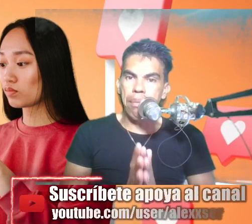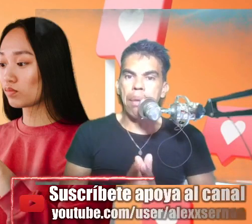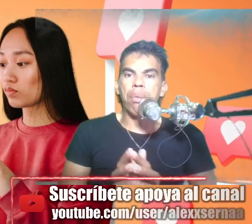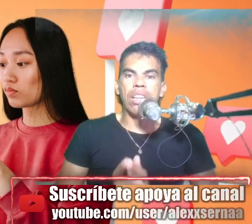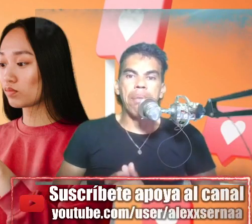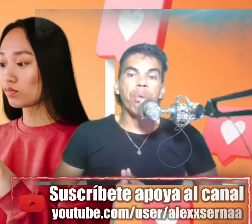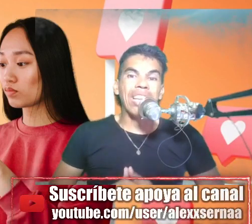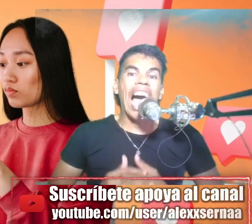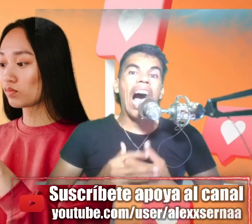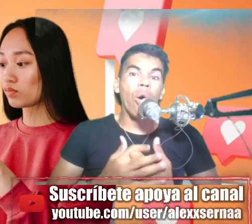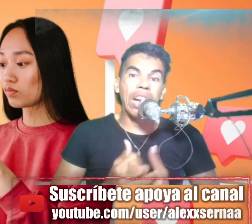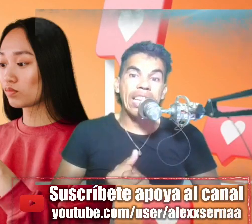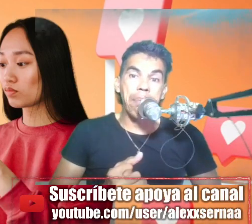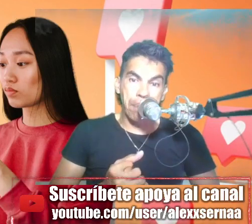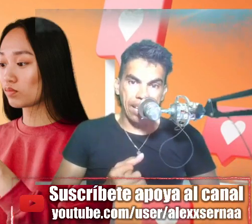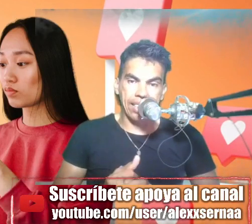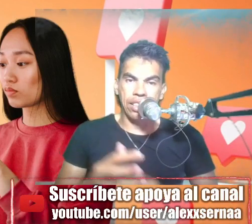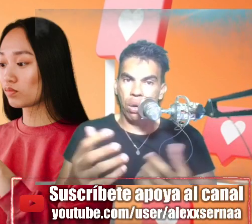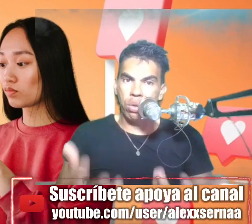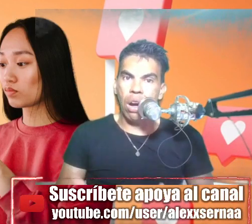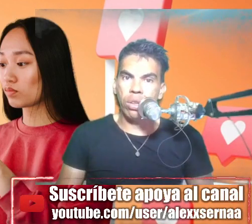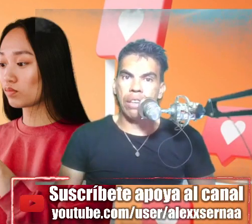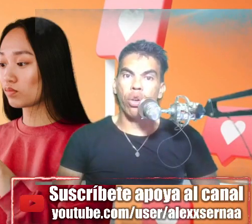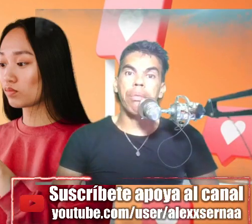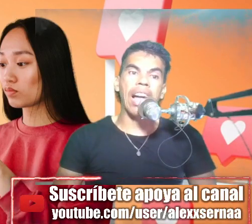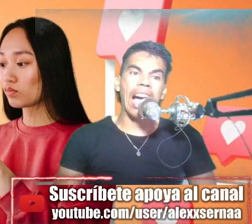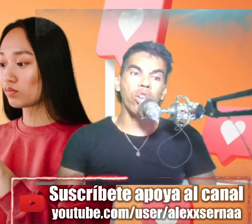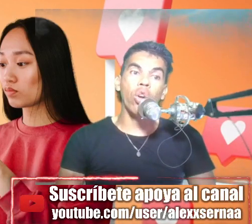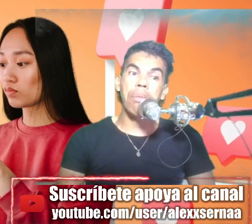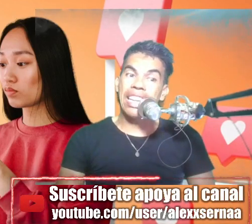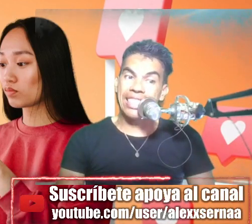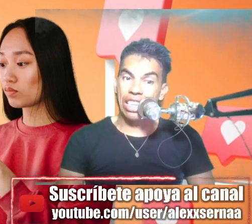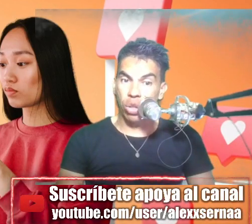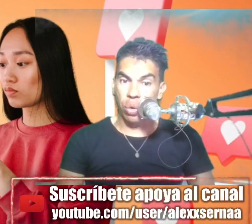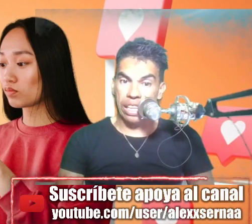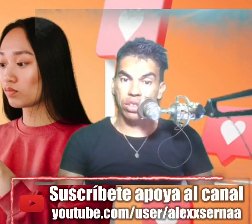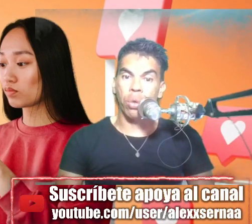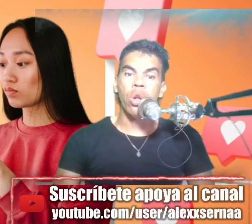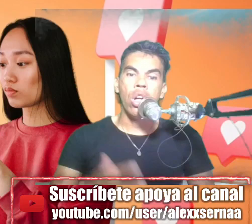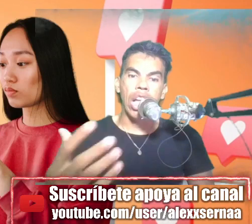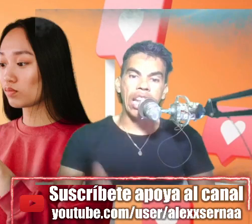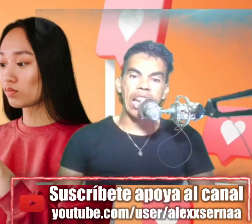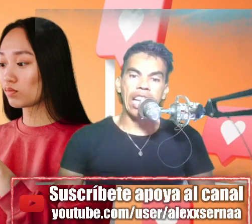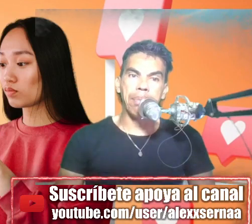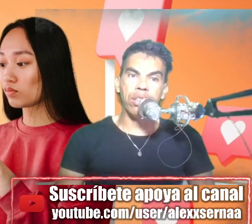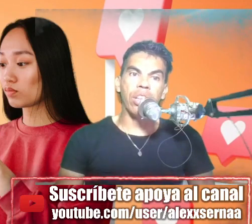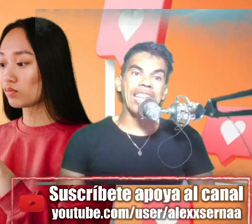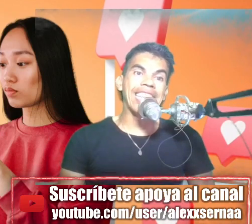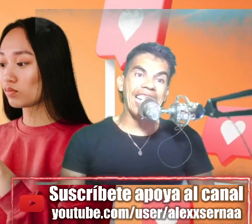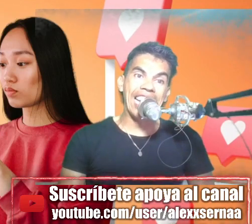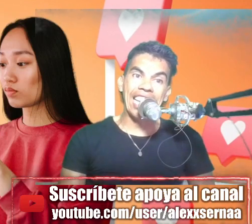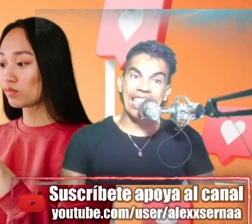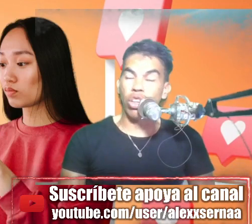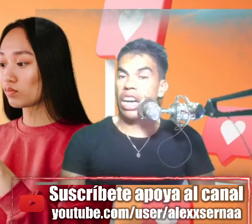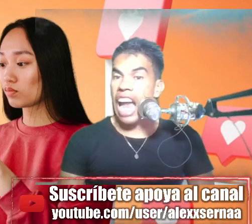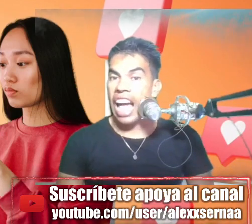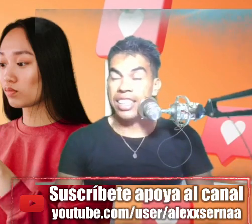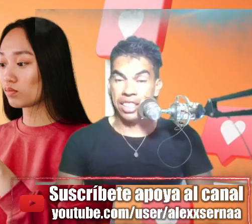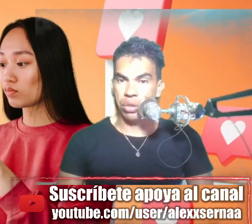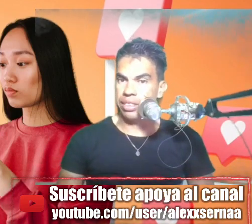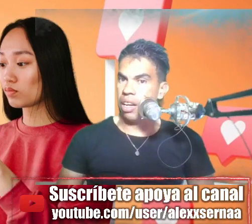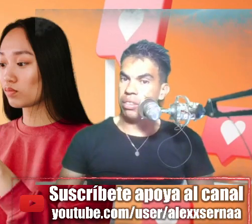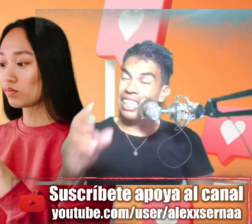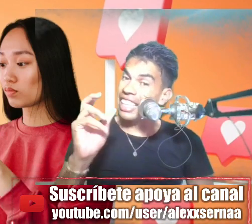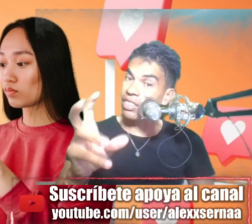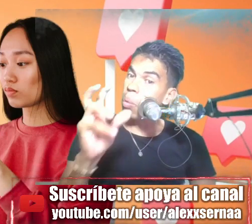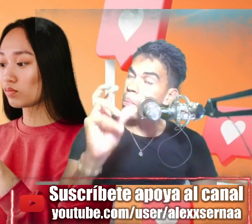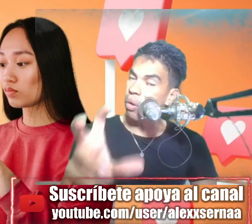ese problema Por qué Porque que ahora ya empiezan de una u otra forma a normalizar todo esto en el aspecto de que se creen que ya son grandes